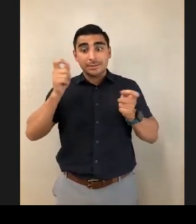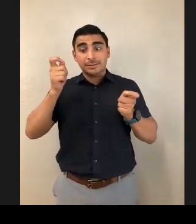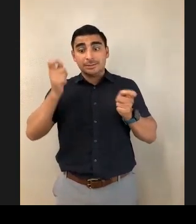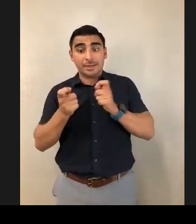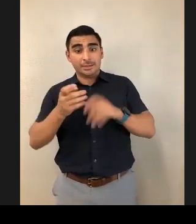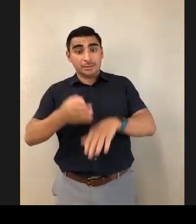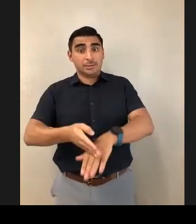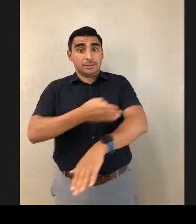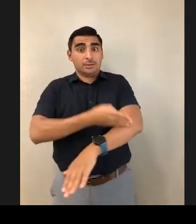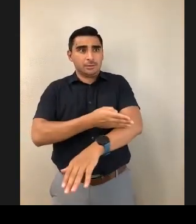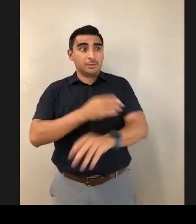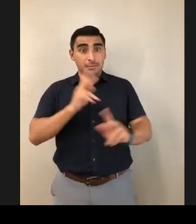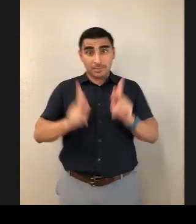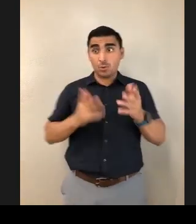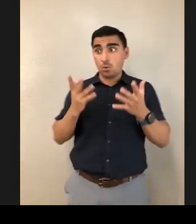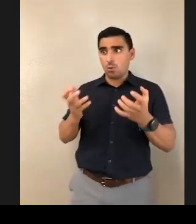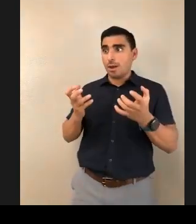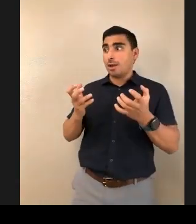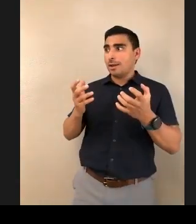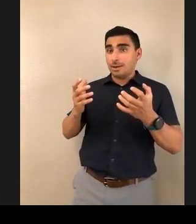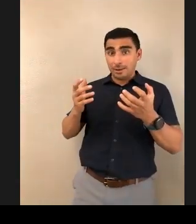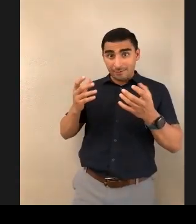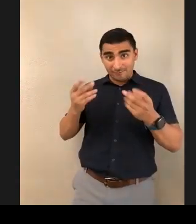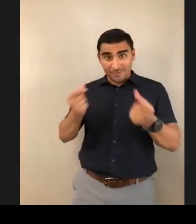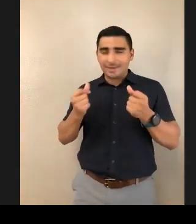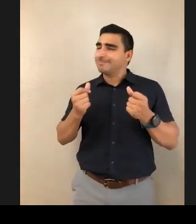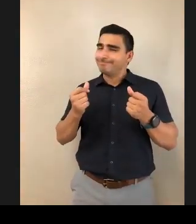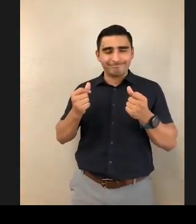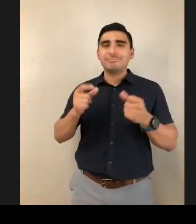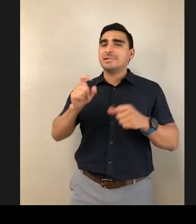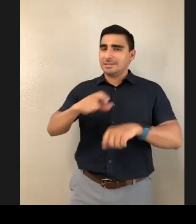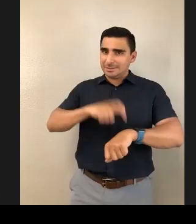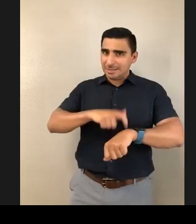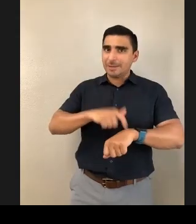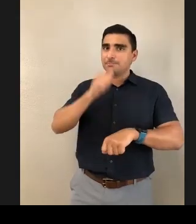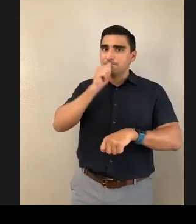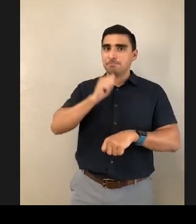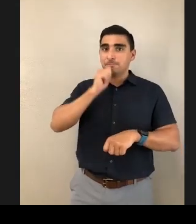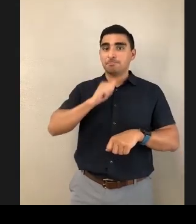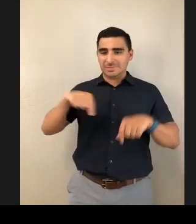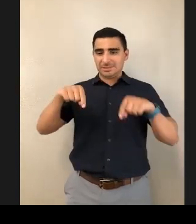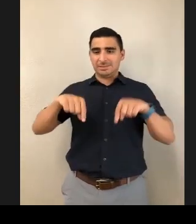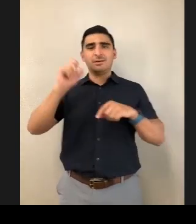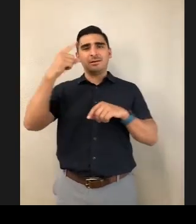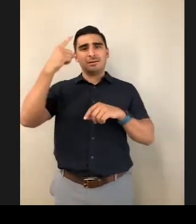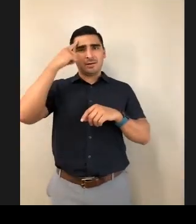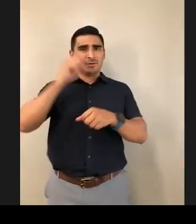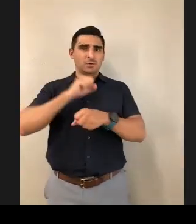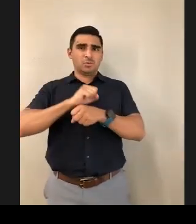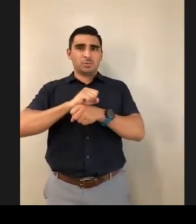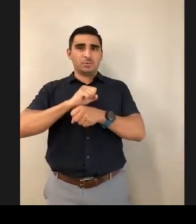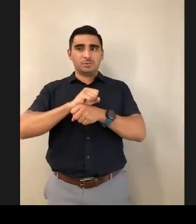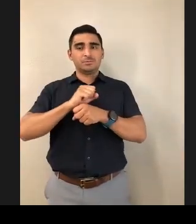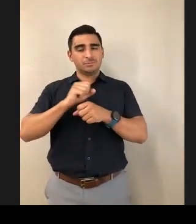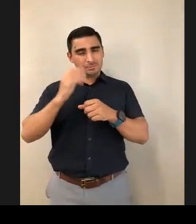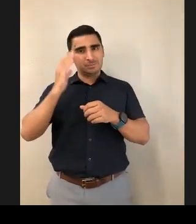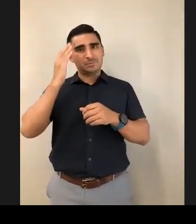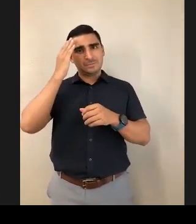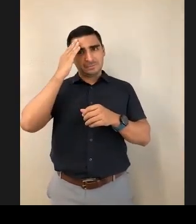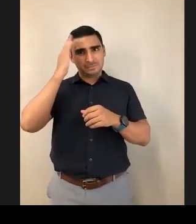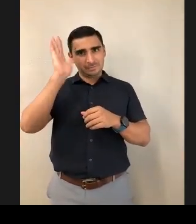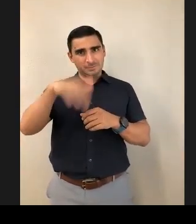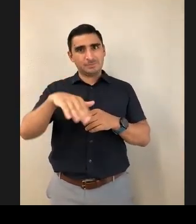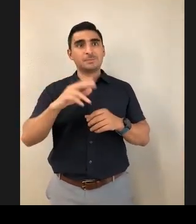lo obtuvimos, pero el cambio que esperamos, eso va a llevar tiempo. Es la naturaleza del gobierno. Tenemos